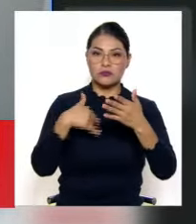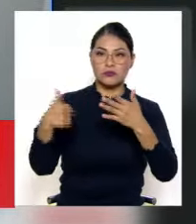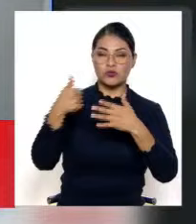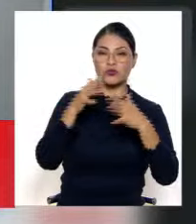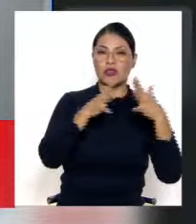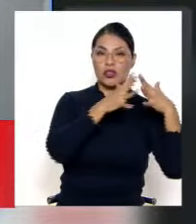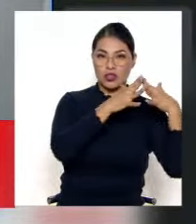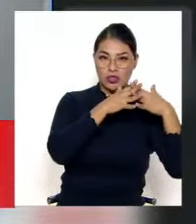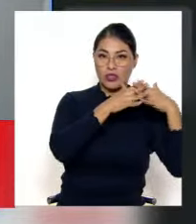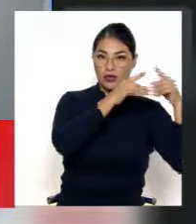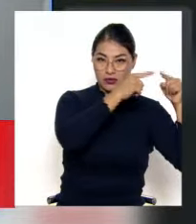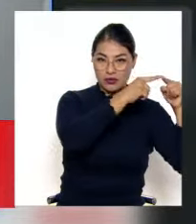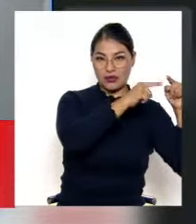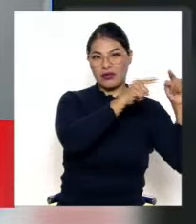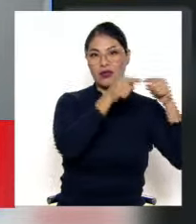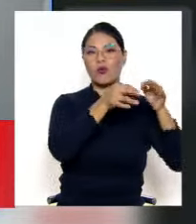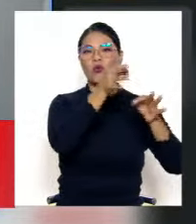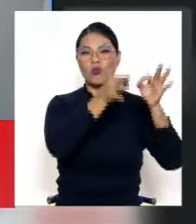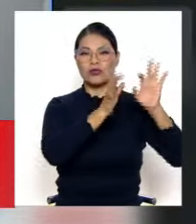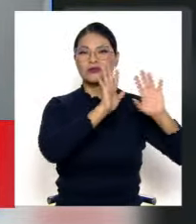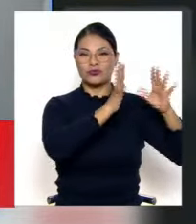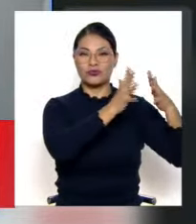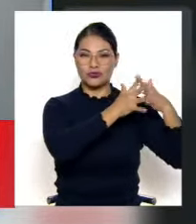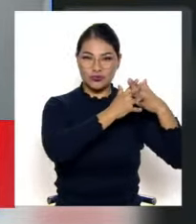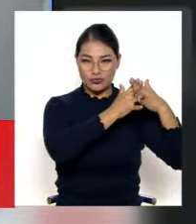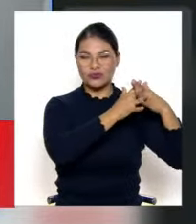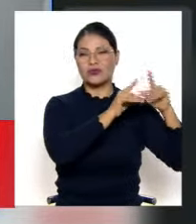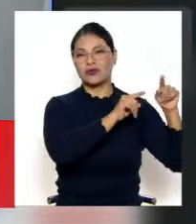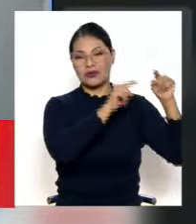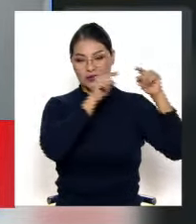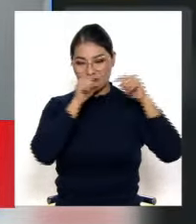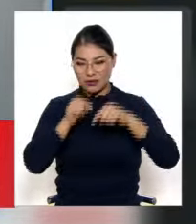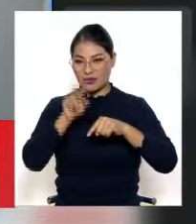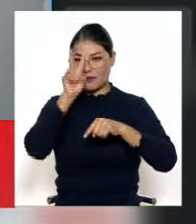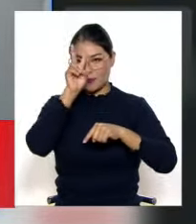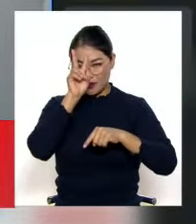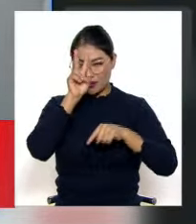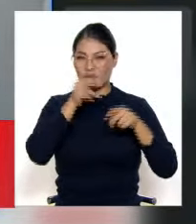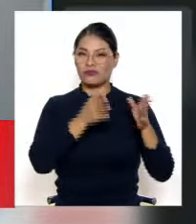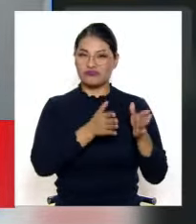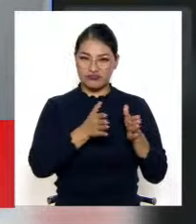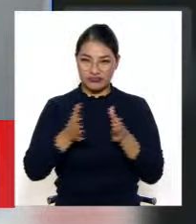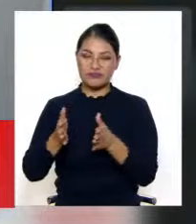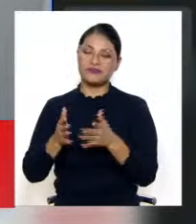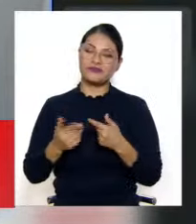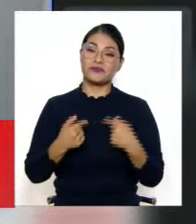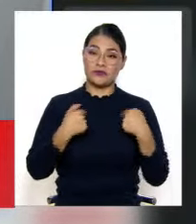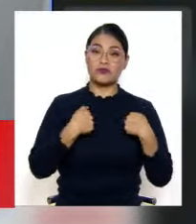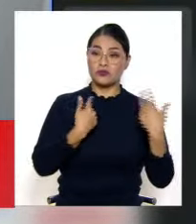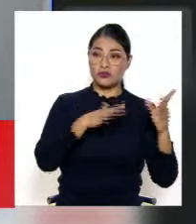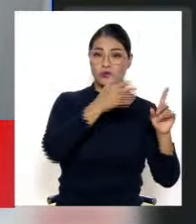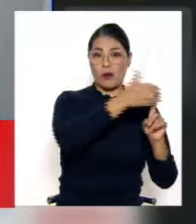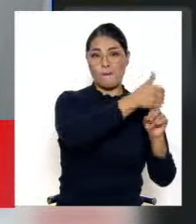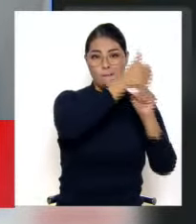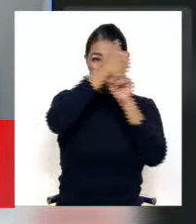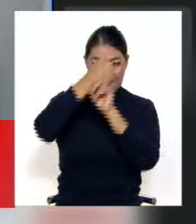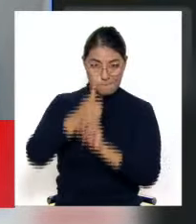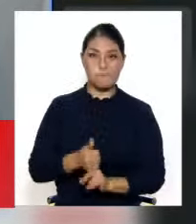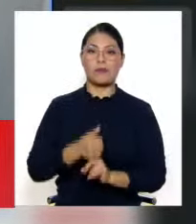Estados Unidos y el departamento de Justicia eh yo he sido extraditado